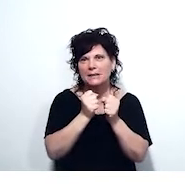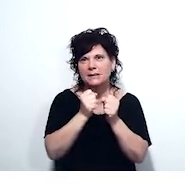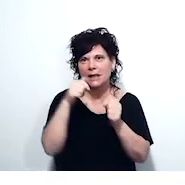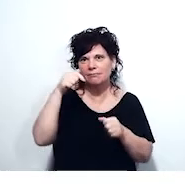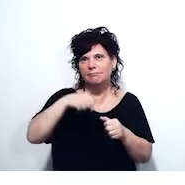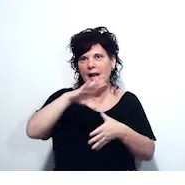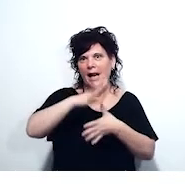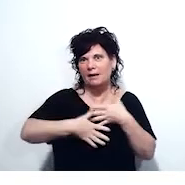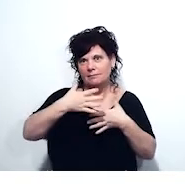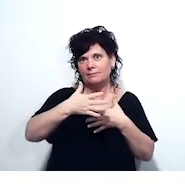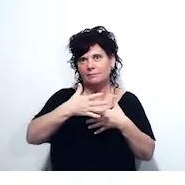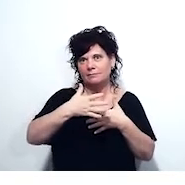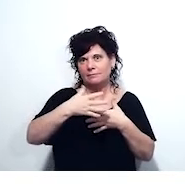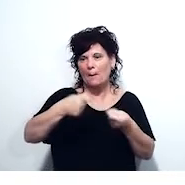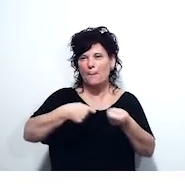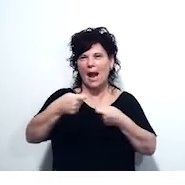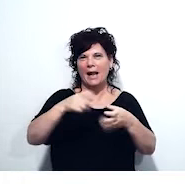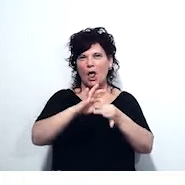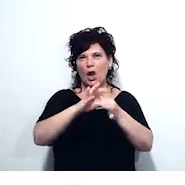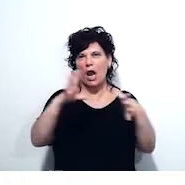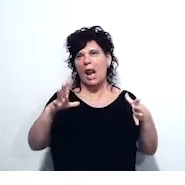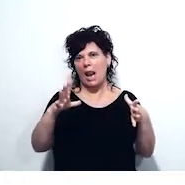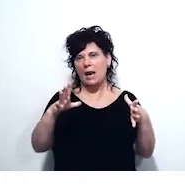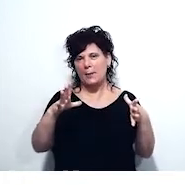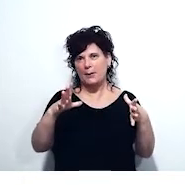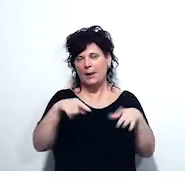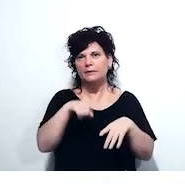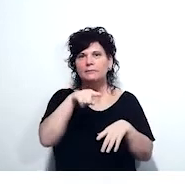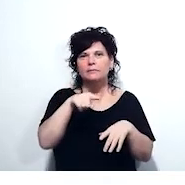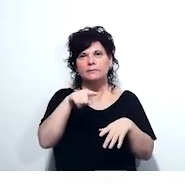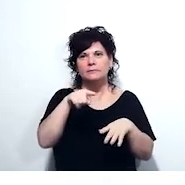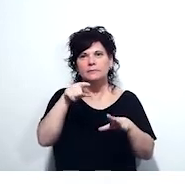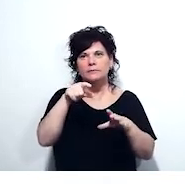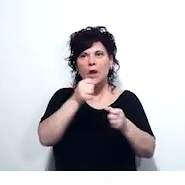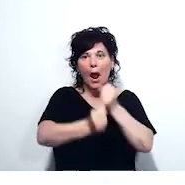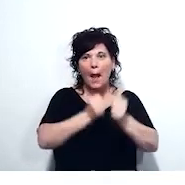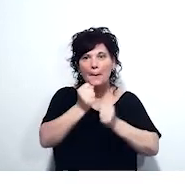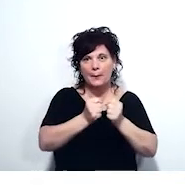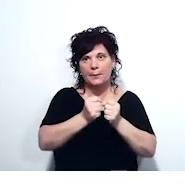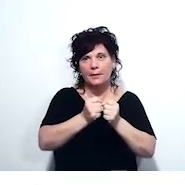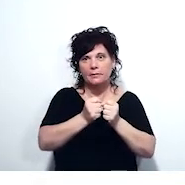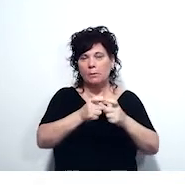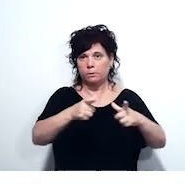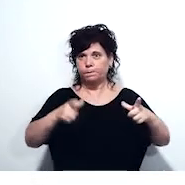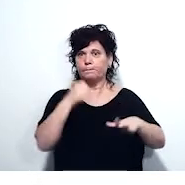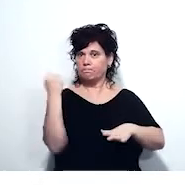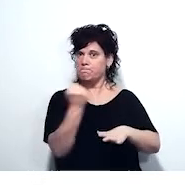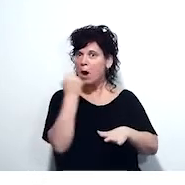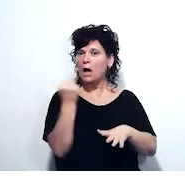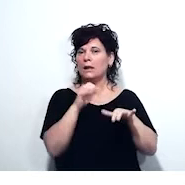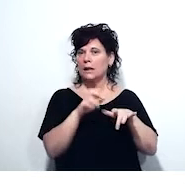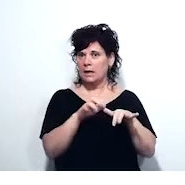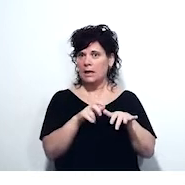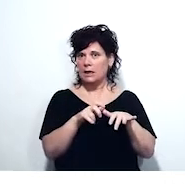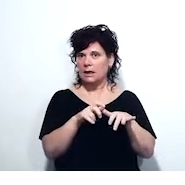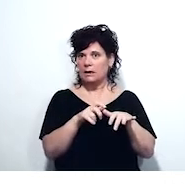Libre, que está en este selecto grupo de empresas, más de las 100 empresas más grandes digitales del mundo.